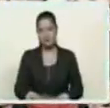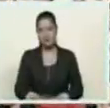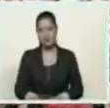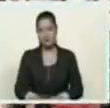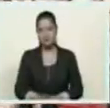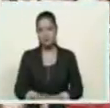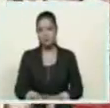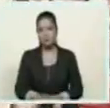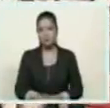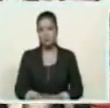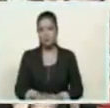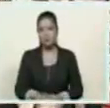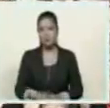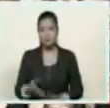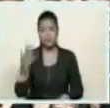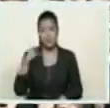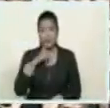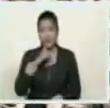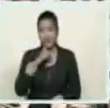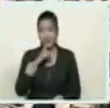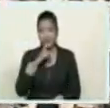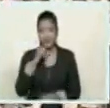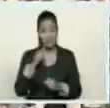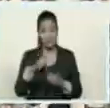cuando estaba más columna la pelea